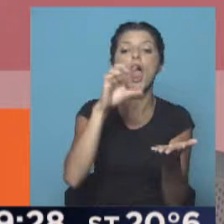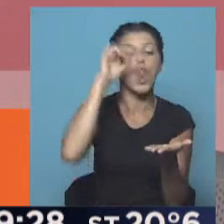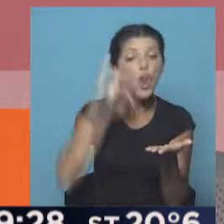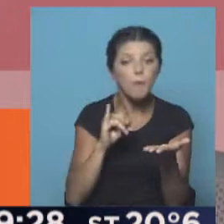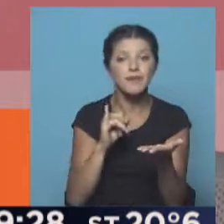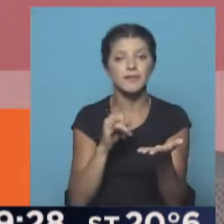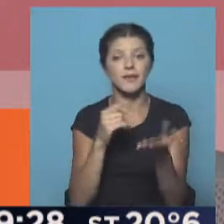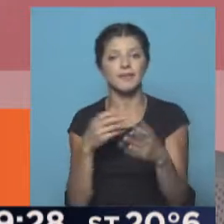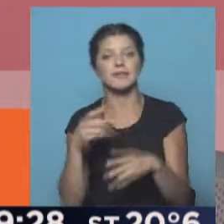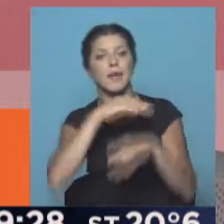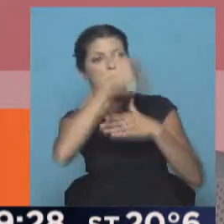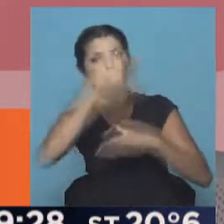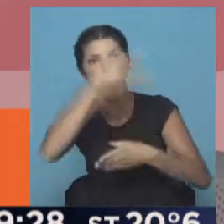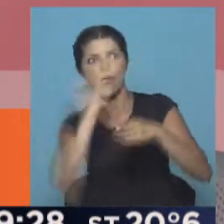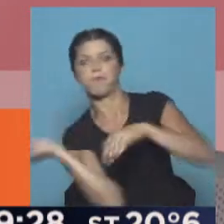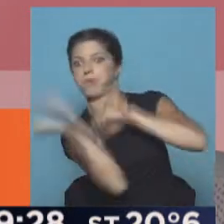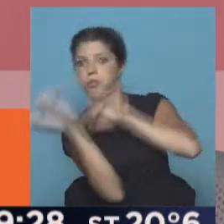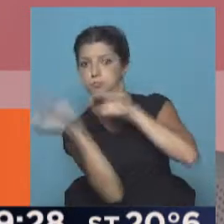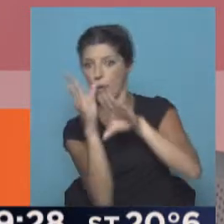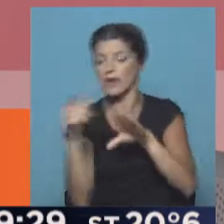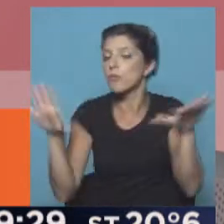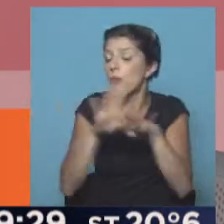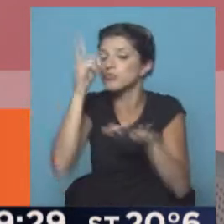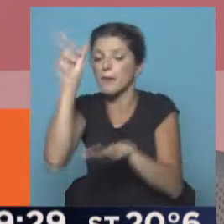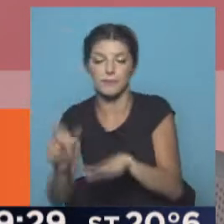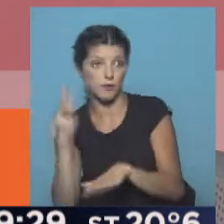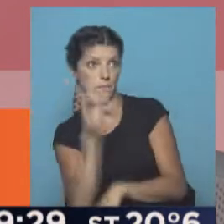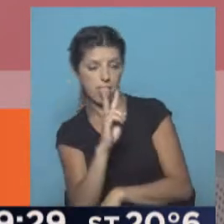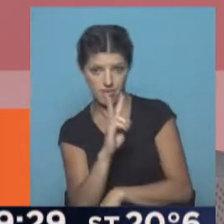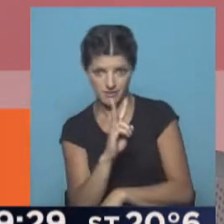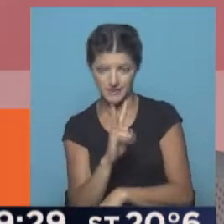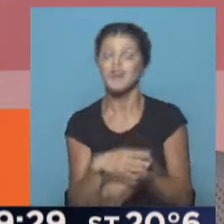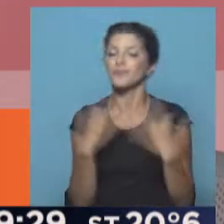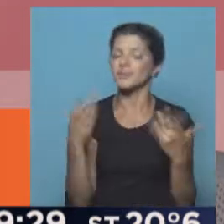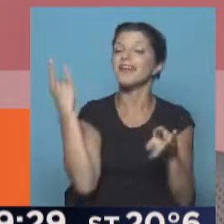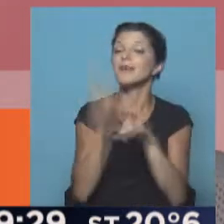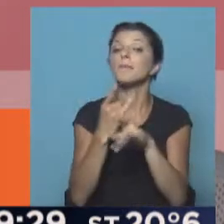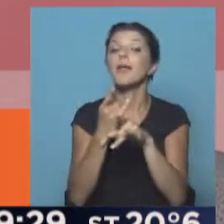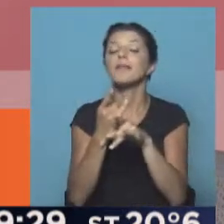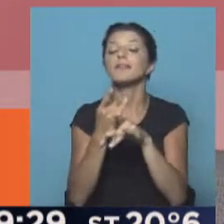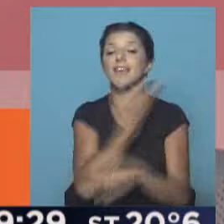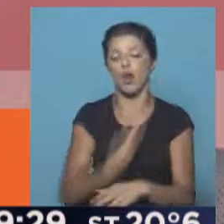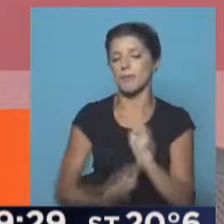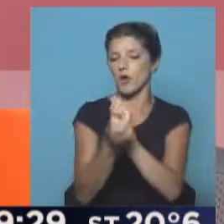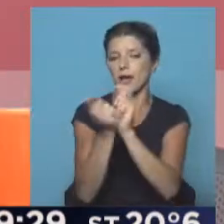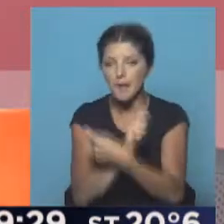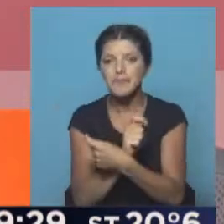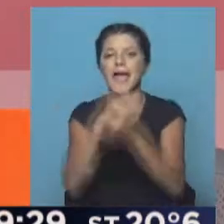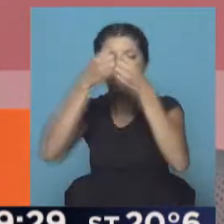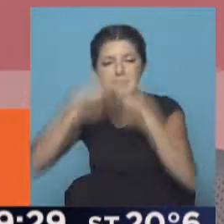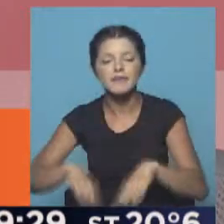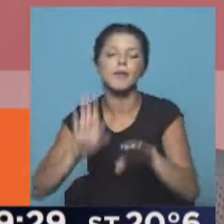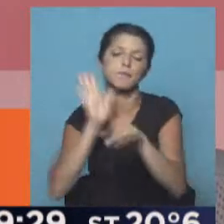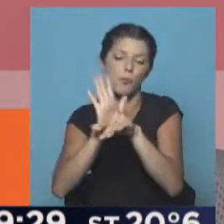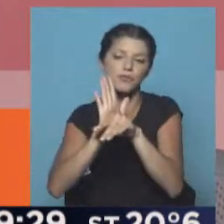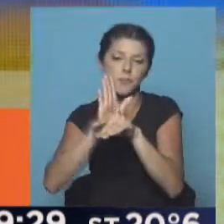bolsos. Cuando hay factores externos y justo también sucede un cambio de gobierno, la justicia empieza a ver una hiperactividad judicial. Ahora,